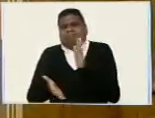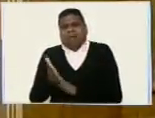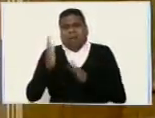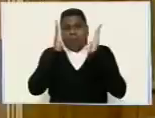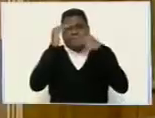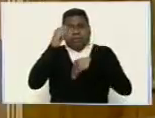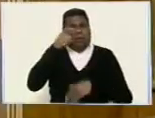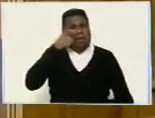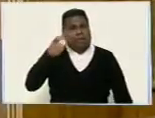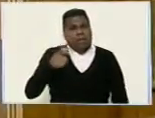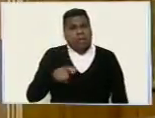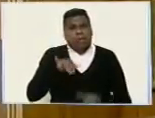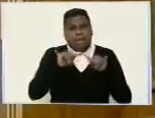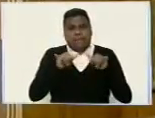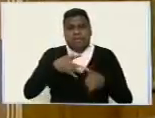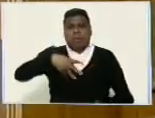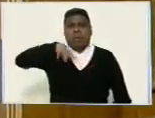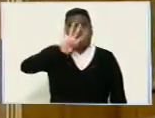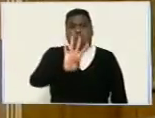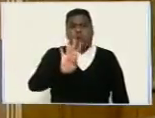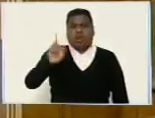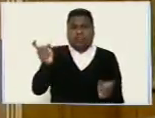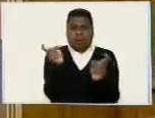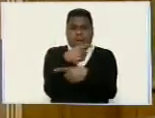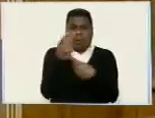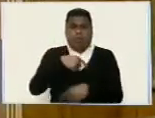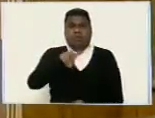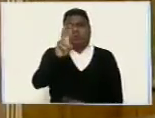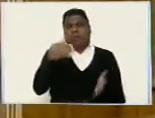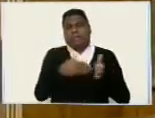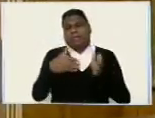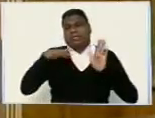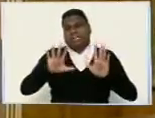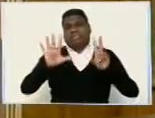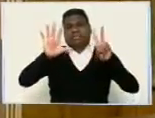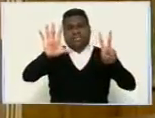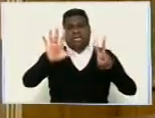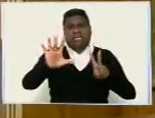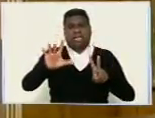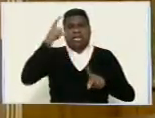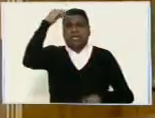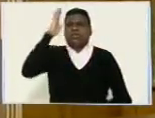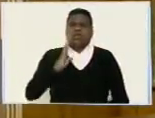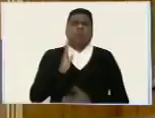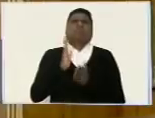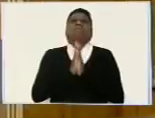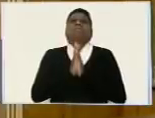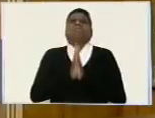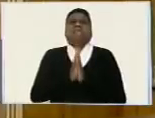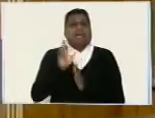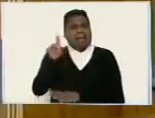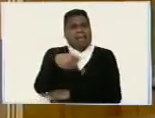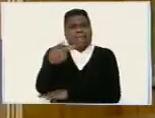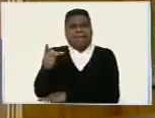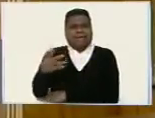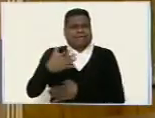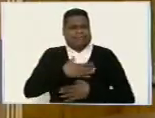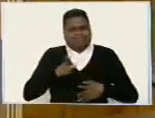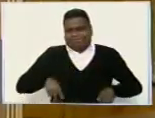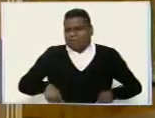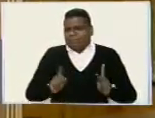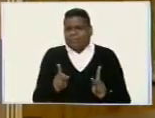mismo ímpetu, cuando el 4 de agosto del año 2017, Dios y la patria nos permitieron ser